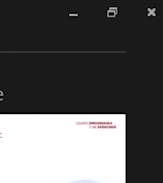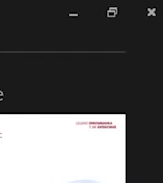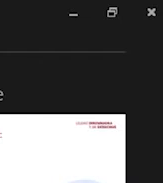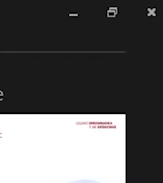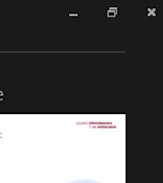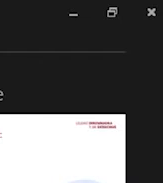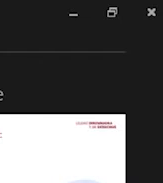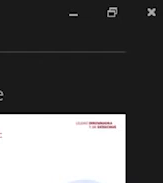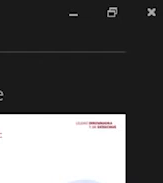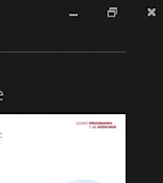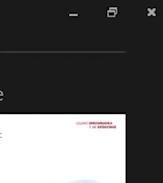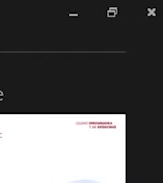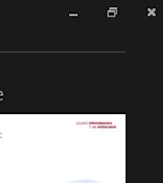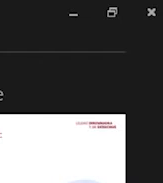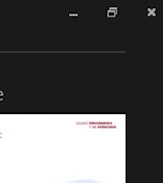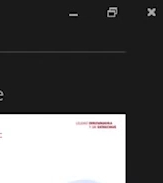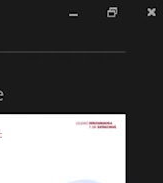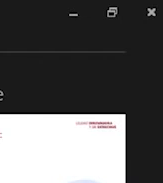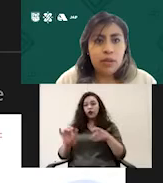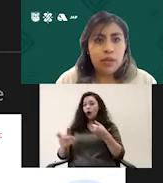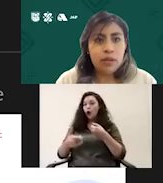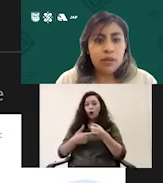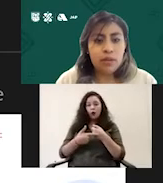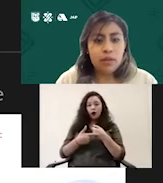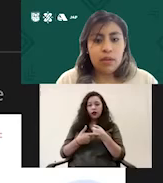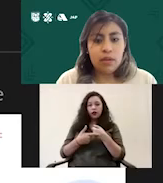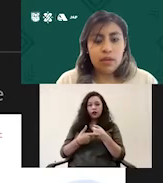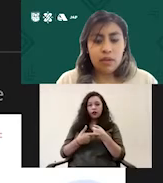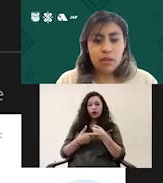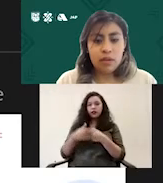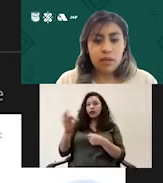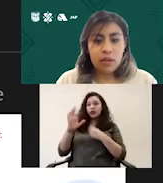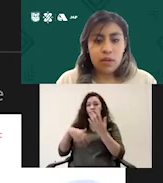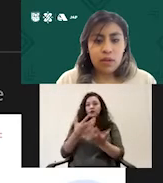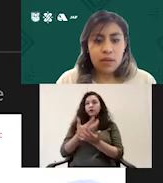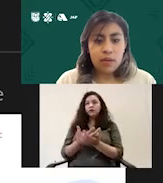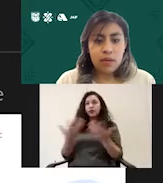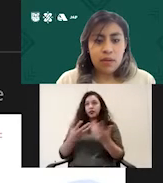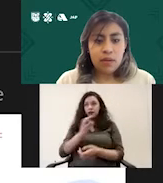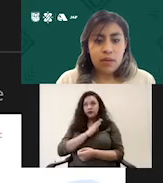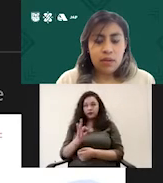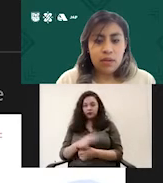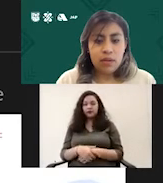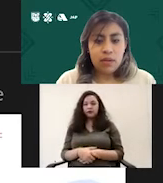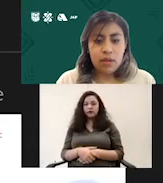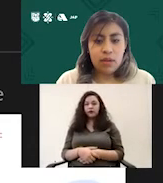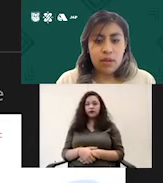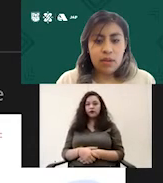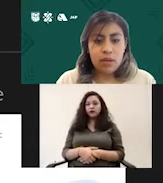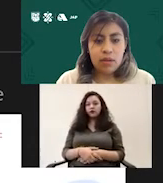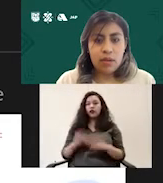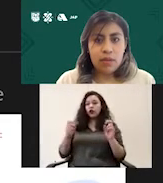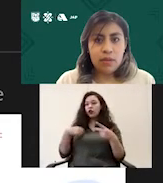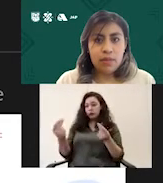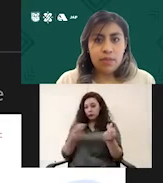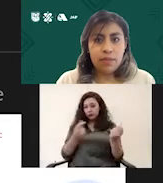si ustedes quieren que detenga o a lo mejor quieren que hagamos un descanso, lo podemos hacer. O bueno, me voy un poquito